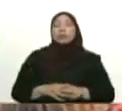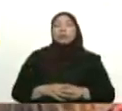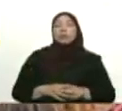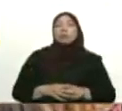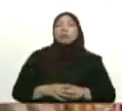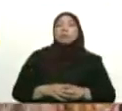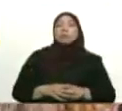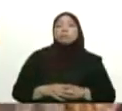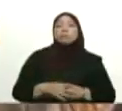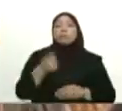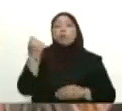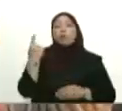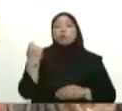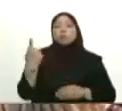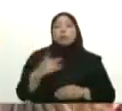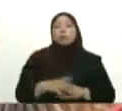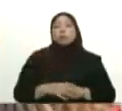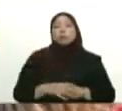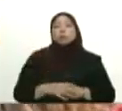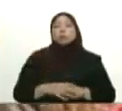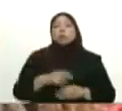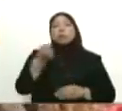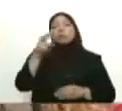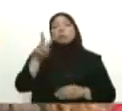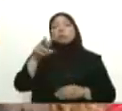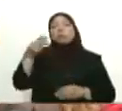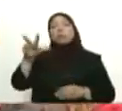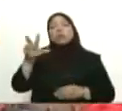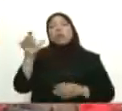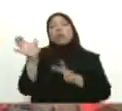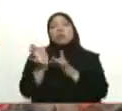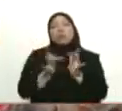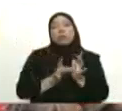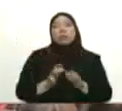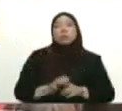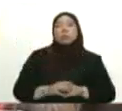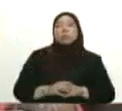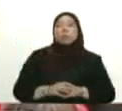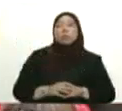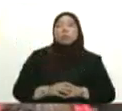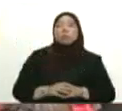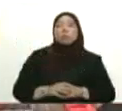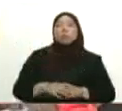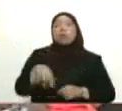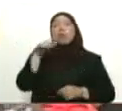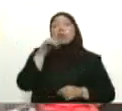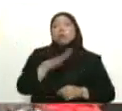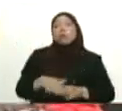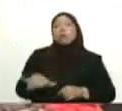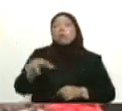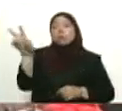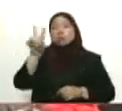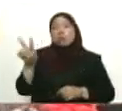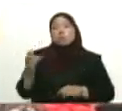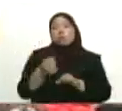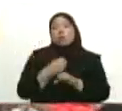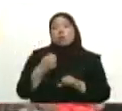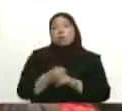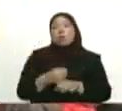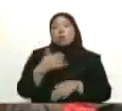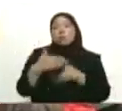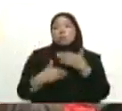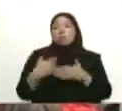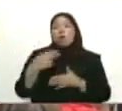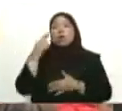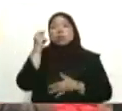yo recuerdo el once el doce Trece de abril yo venía subiendo por la plaza por la